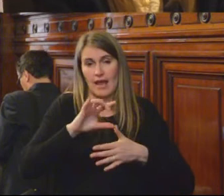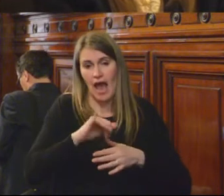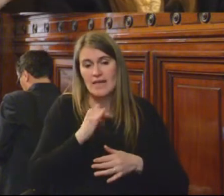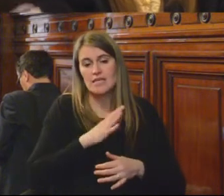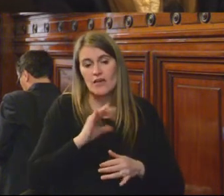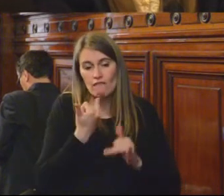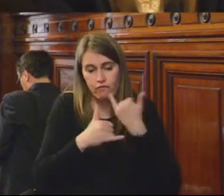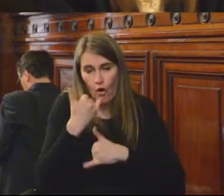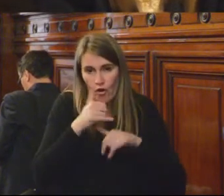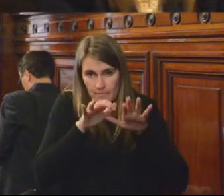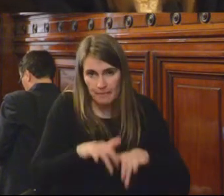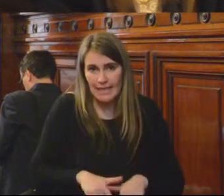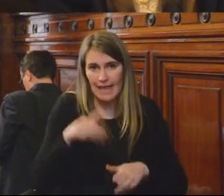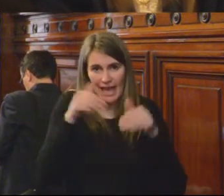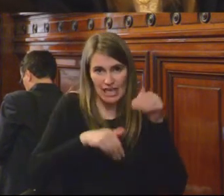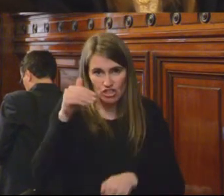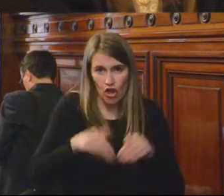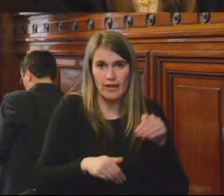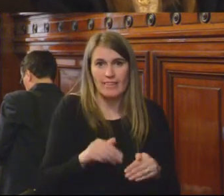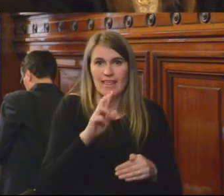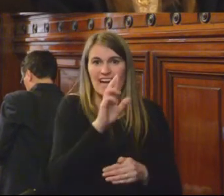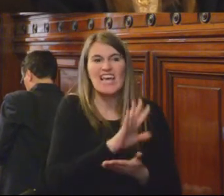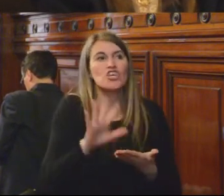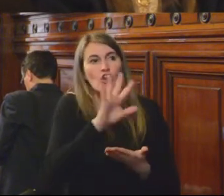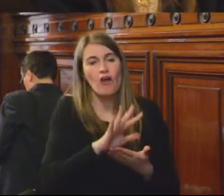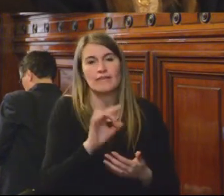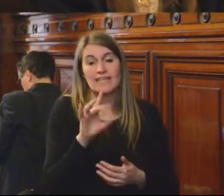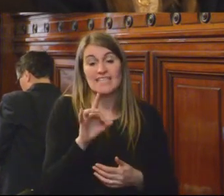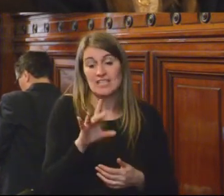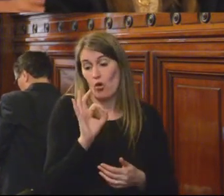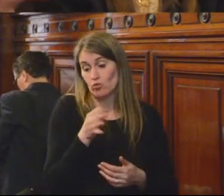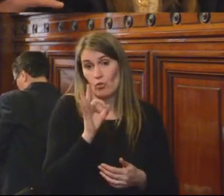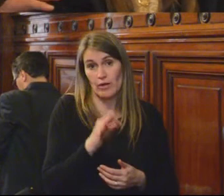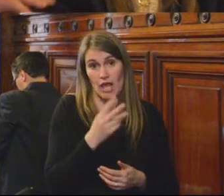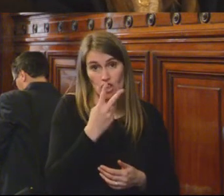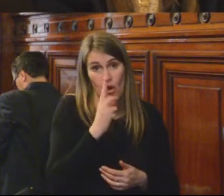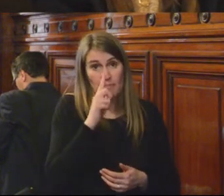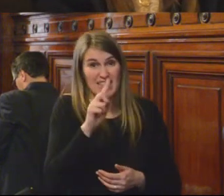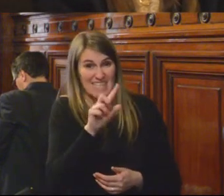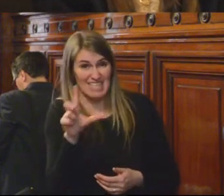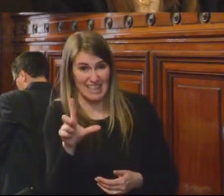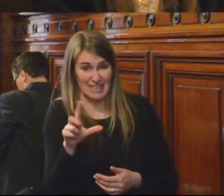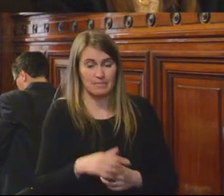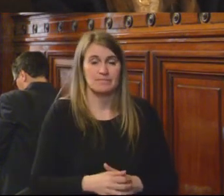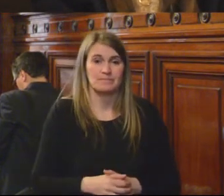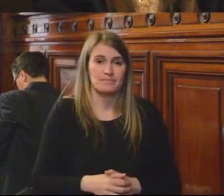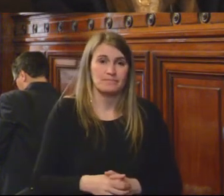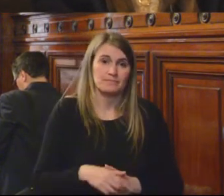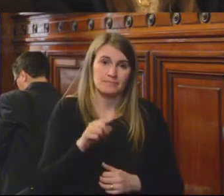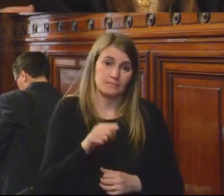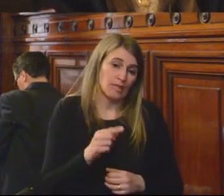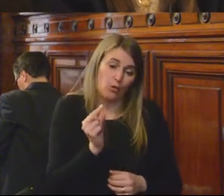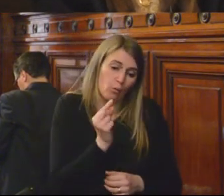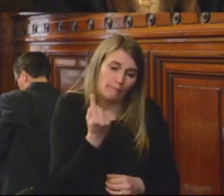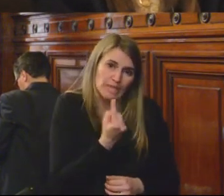elecciones regionales del 15 de octubre de 2017. En el minuto que nos queda le